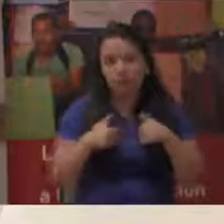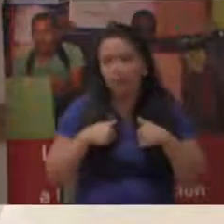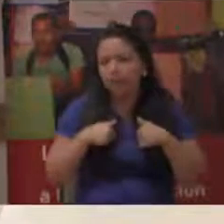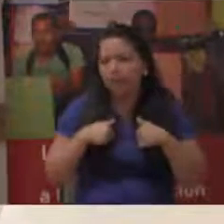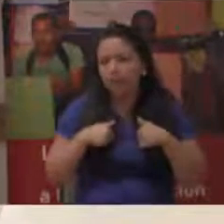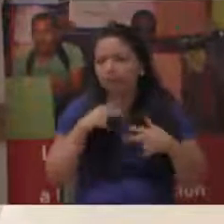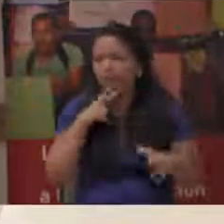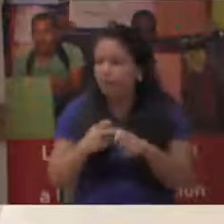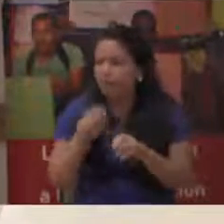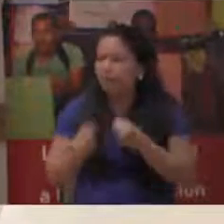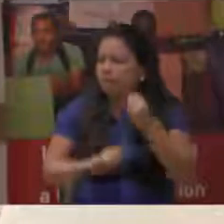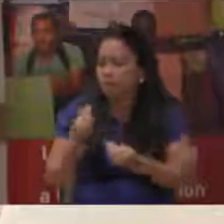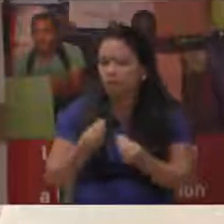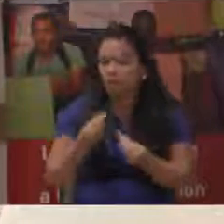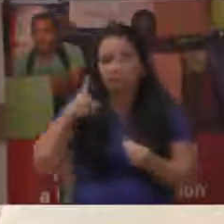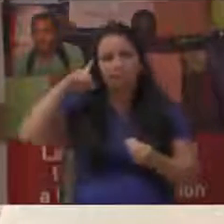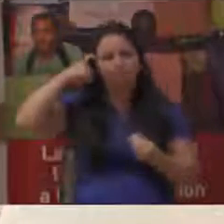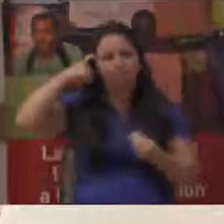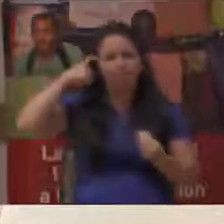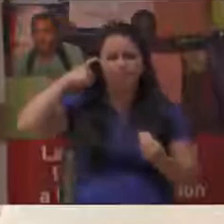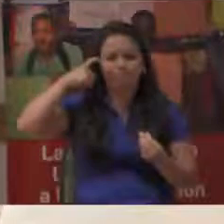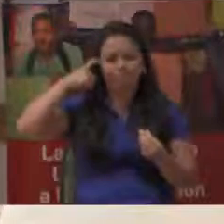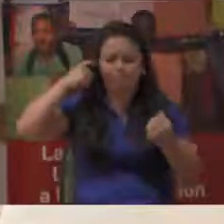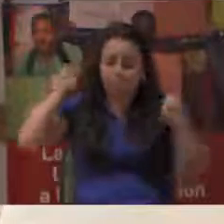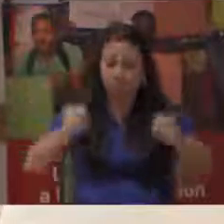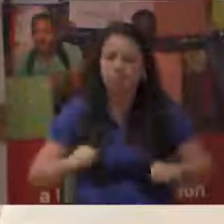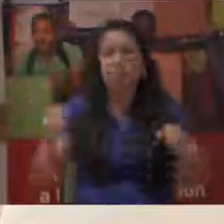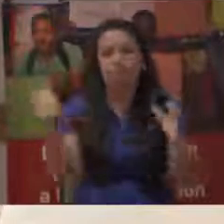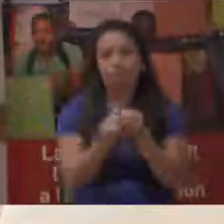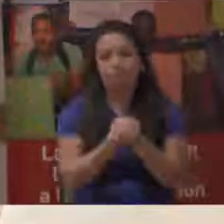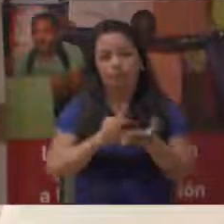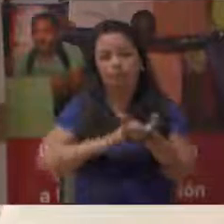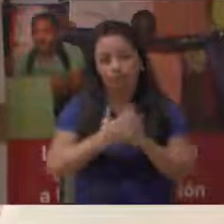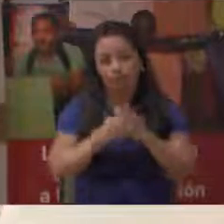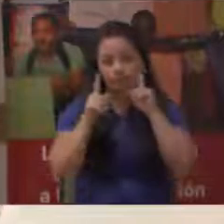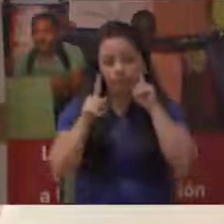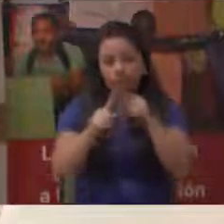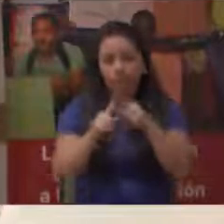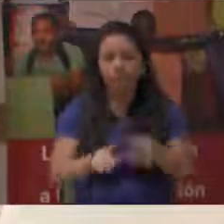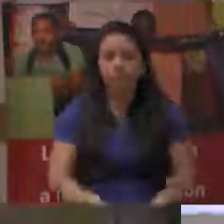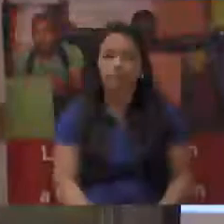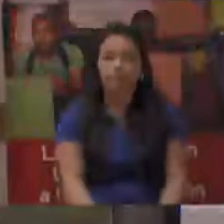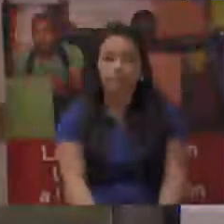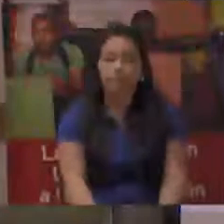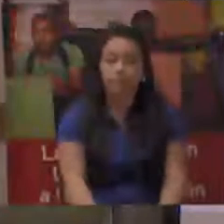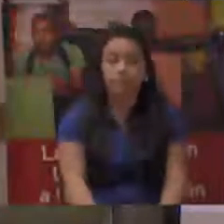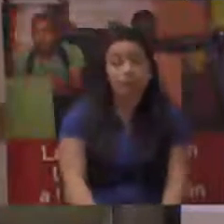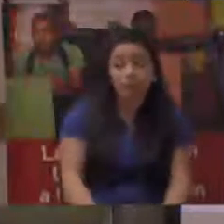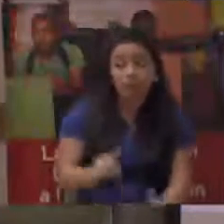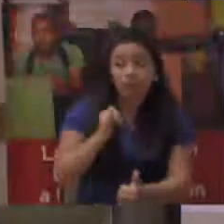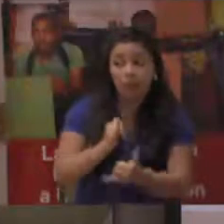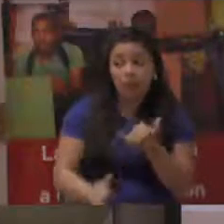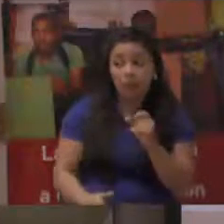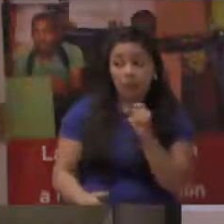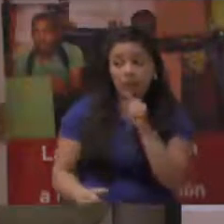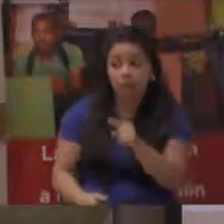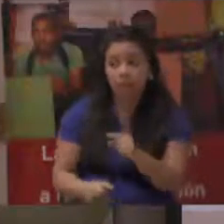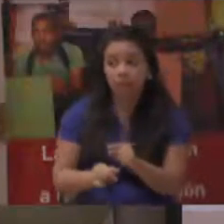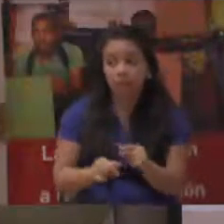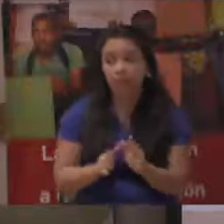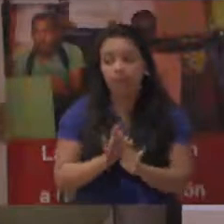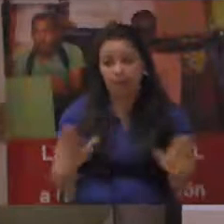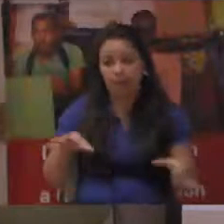esta dificultad como un desafío real para la reintegración y para la paz. Bueno, una última pregunta, tenemos que ir cerrando